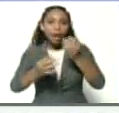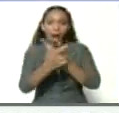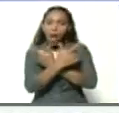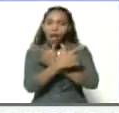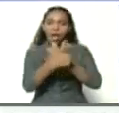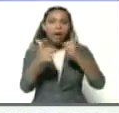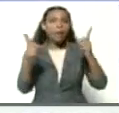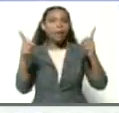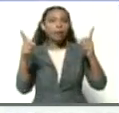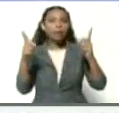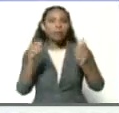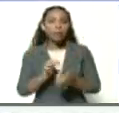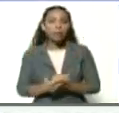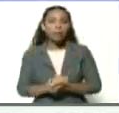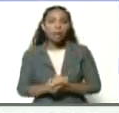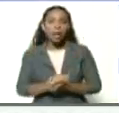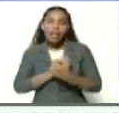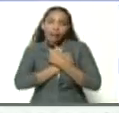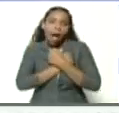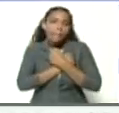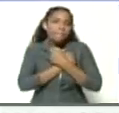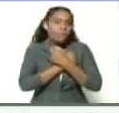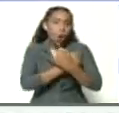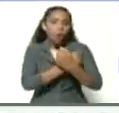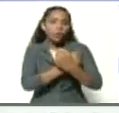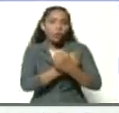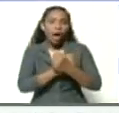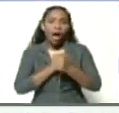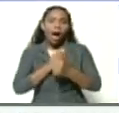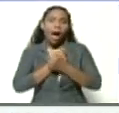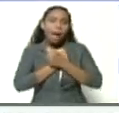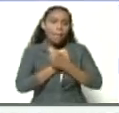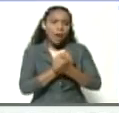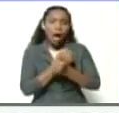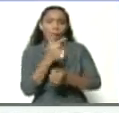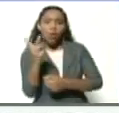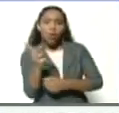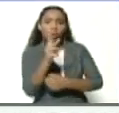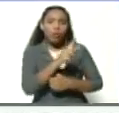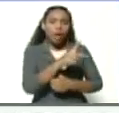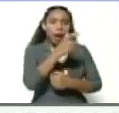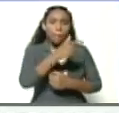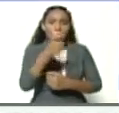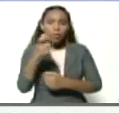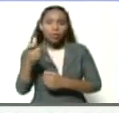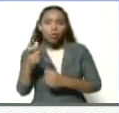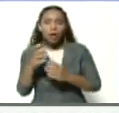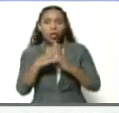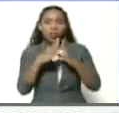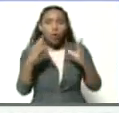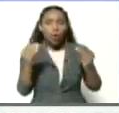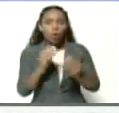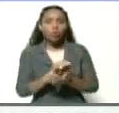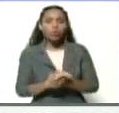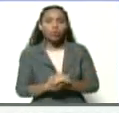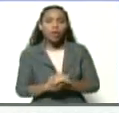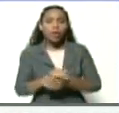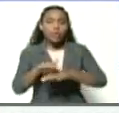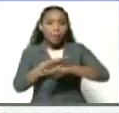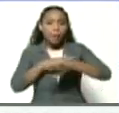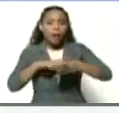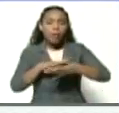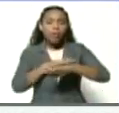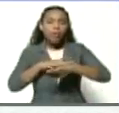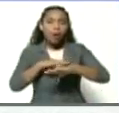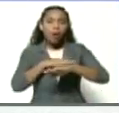libertad, del amor, amaos los unos a los otros, del perdón, de